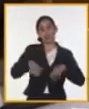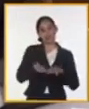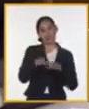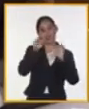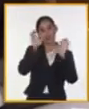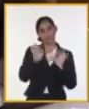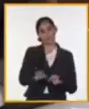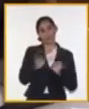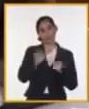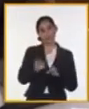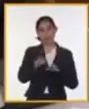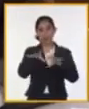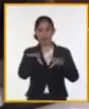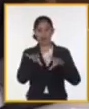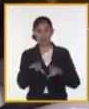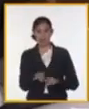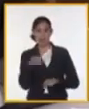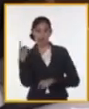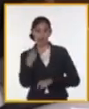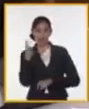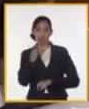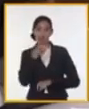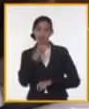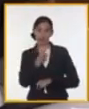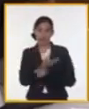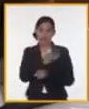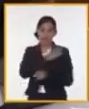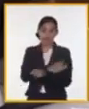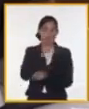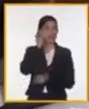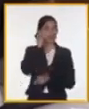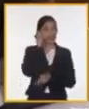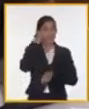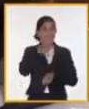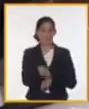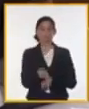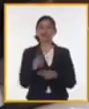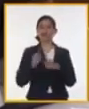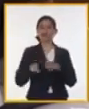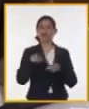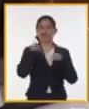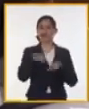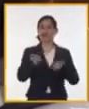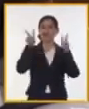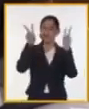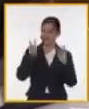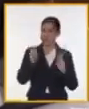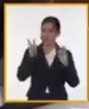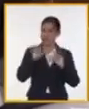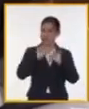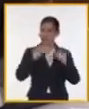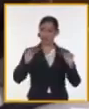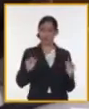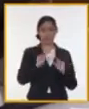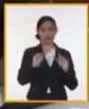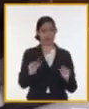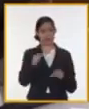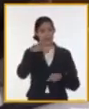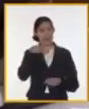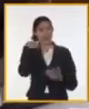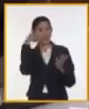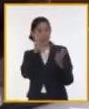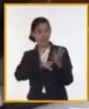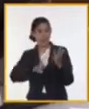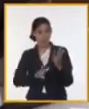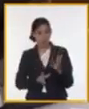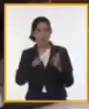propia secretaria general comentaba. Pero han sido temas que ahora se están evaluando en este propósito de volver a